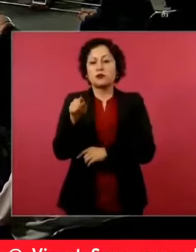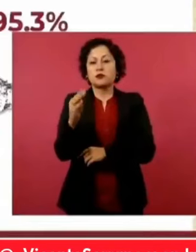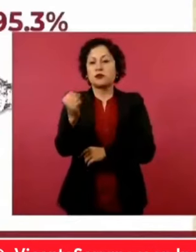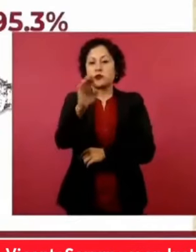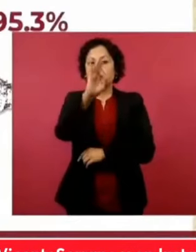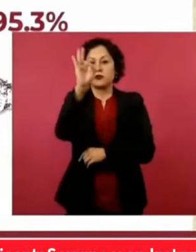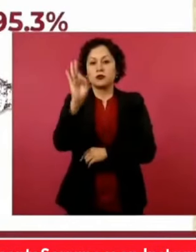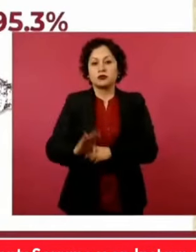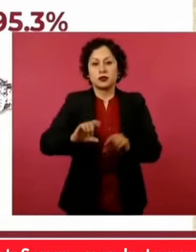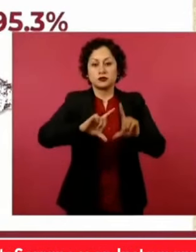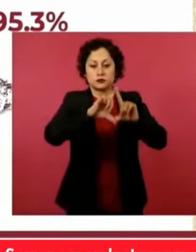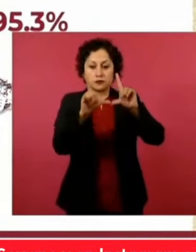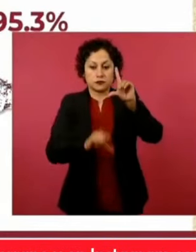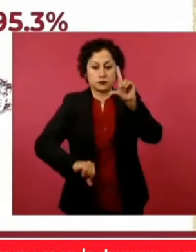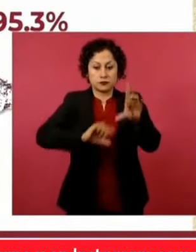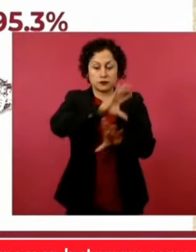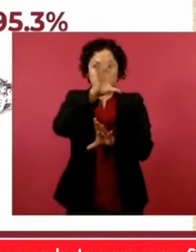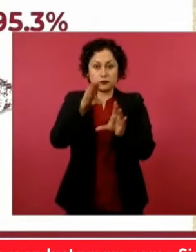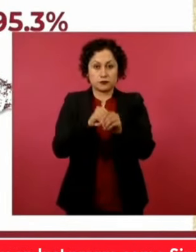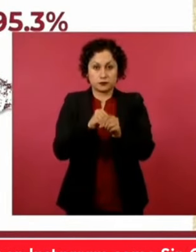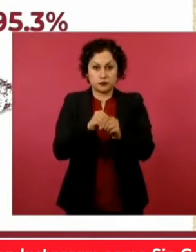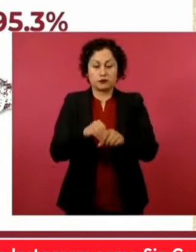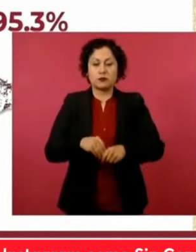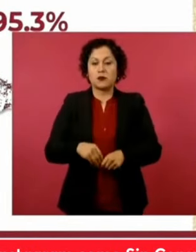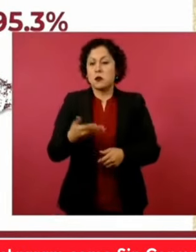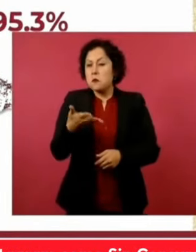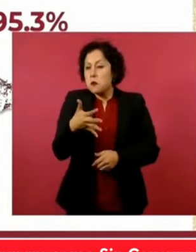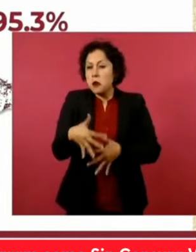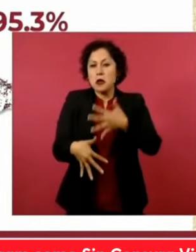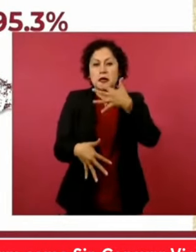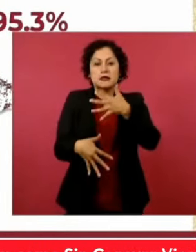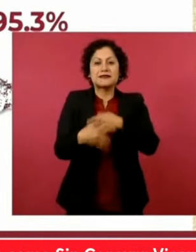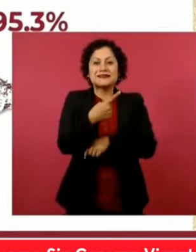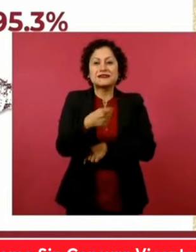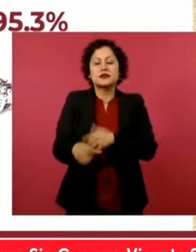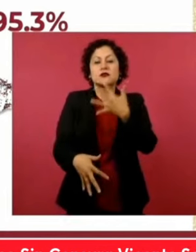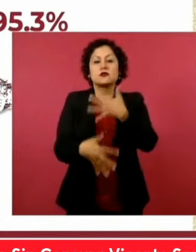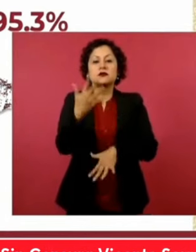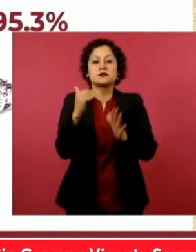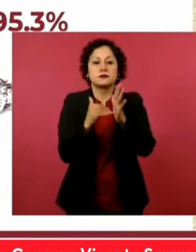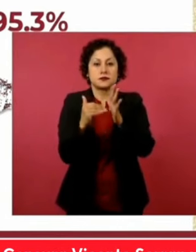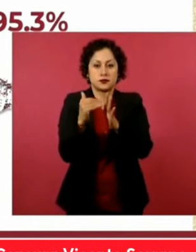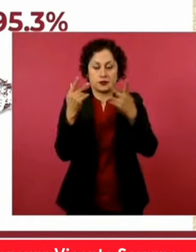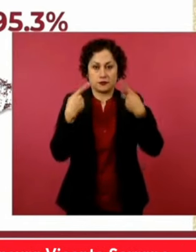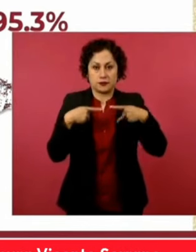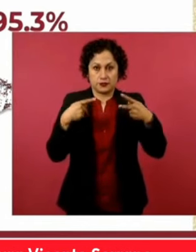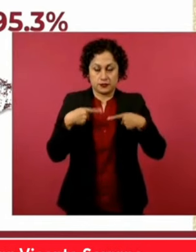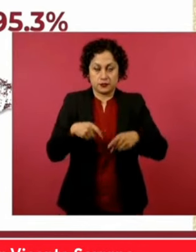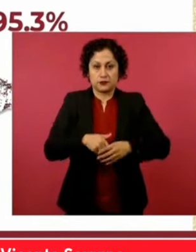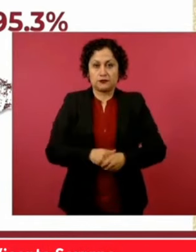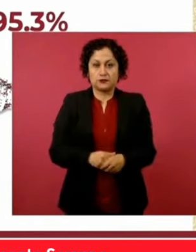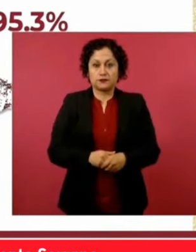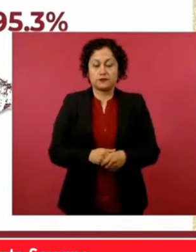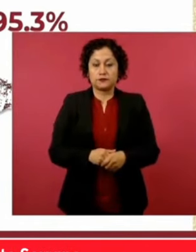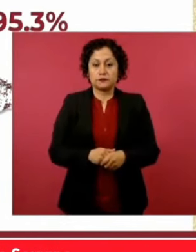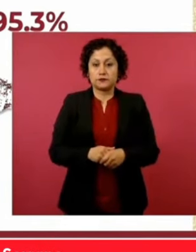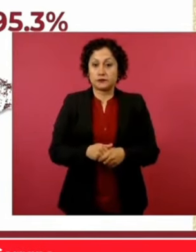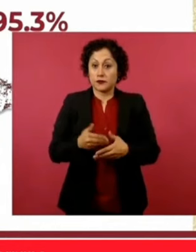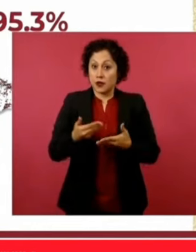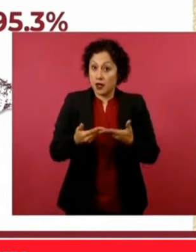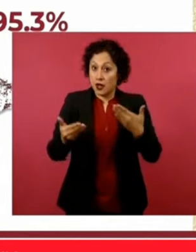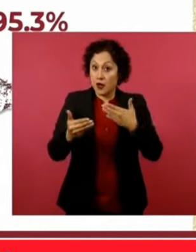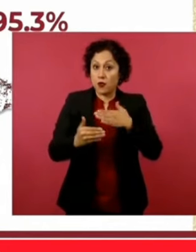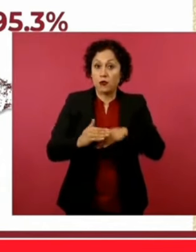poblacional. Estamos hablando de 115 millones de personas aproximadamente. Y actualmente tenemos ya una cobertura